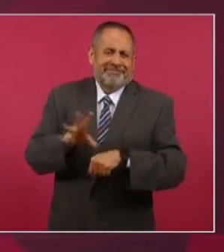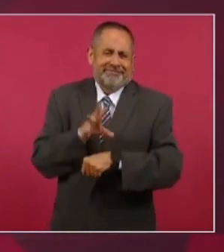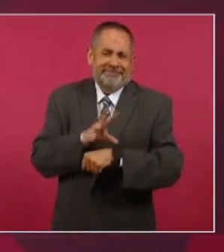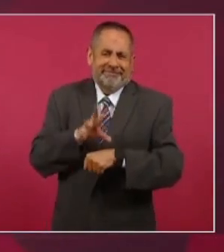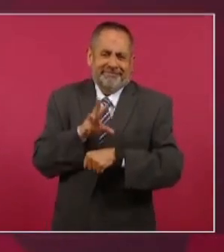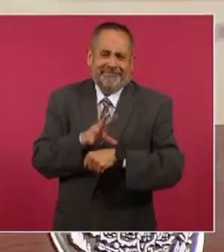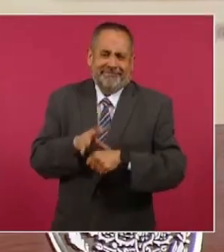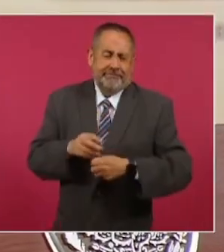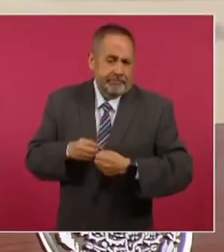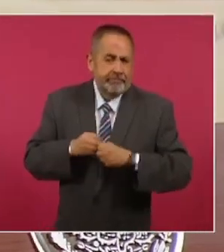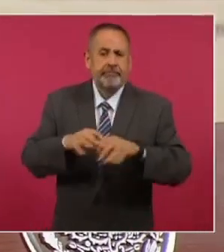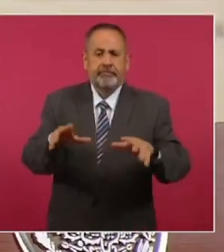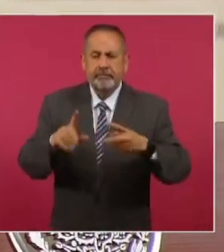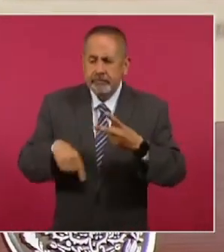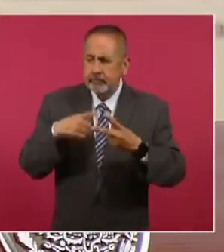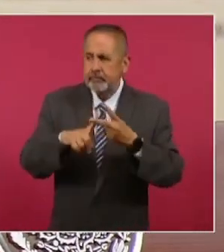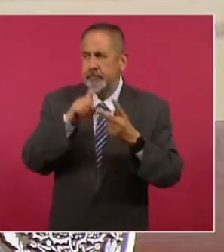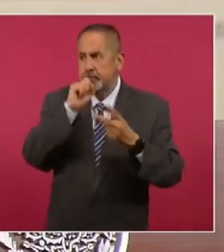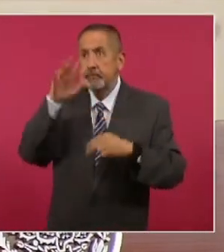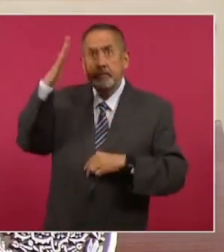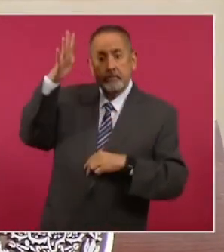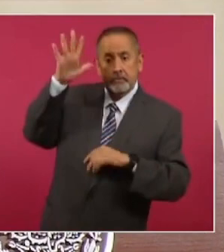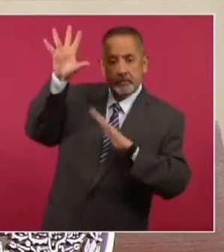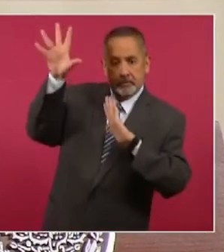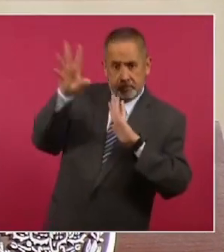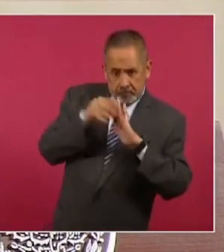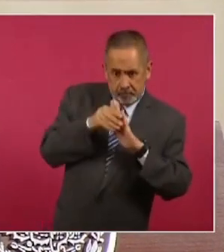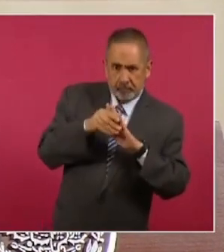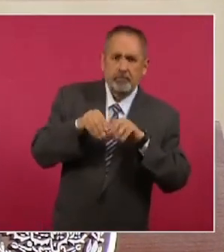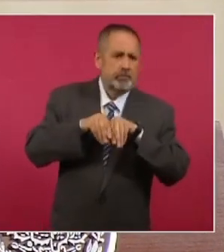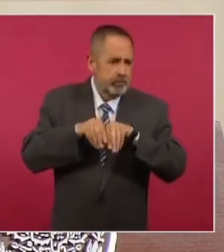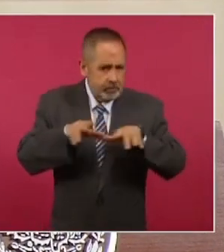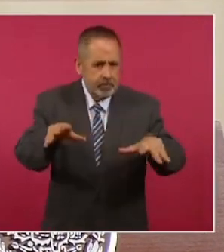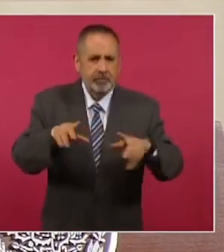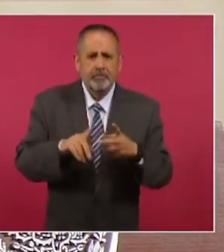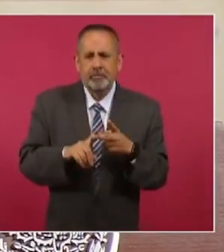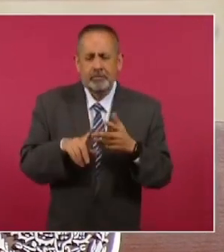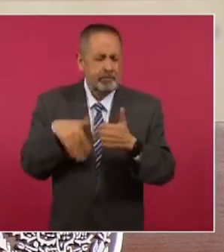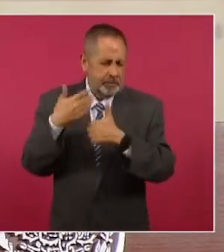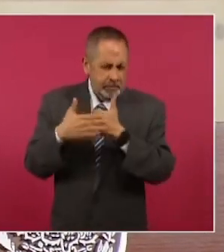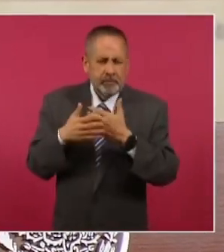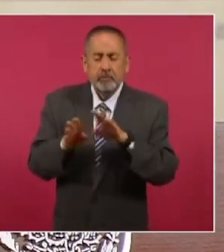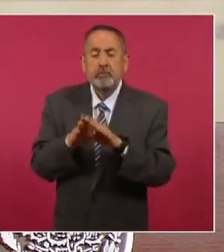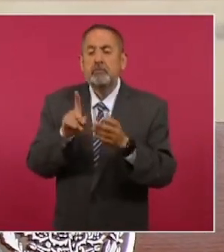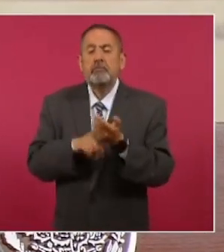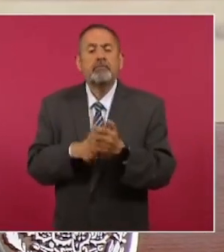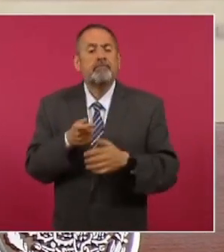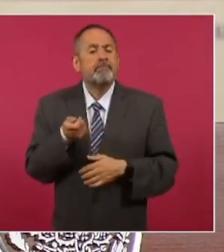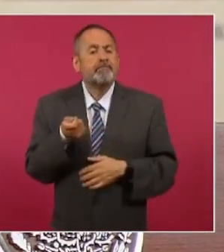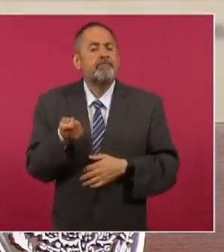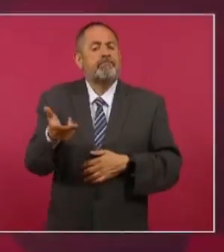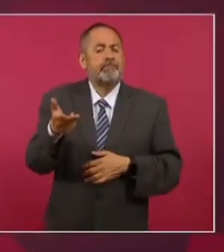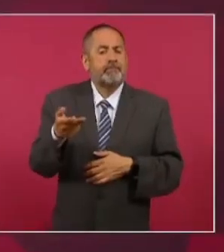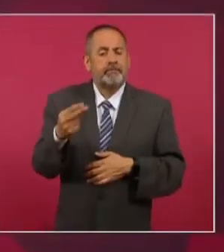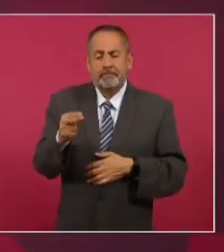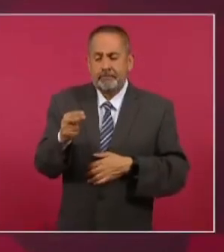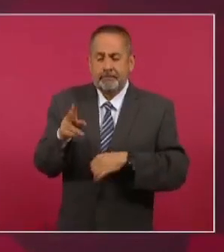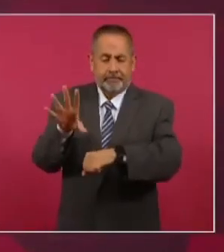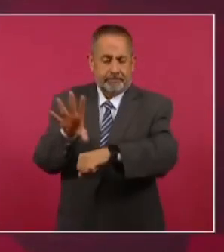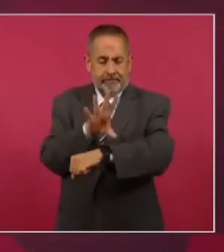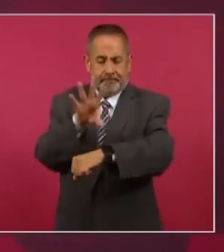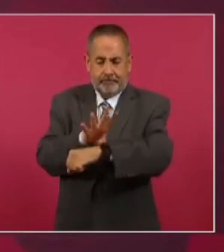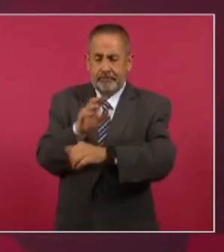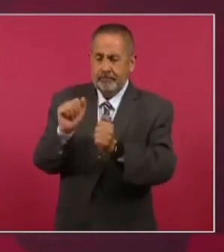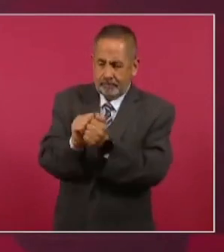continúa todo lo que es producir energía renovable